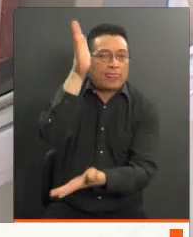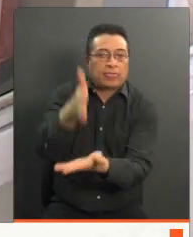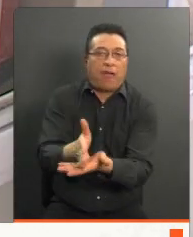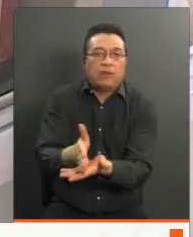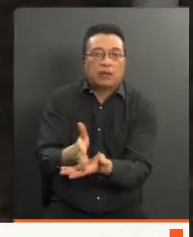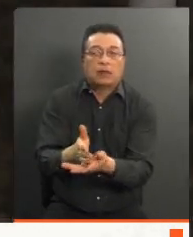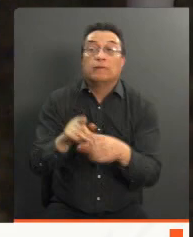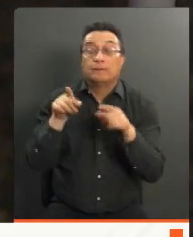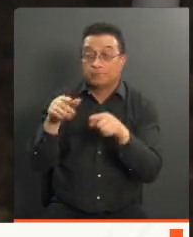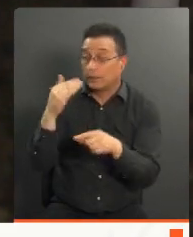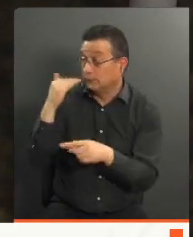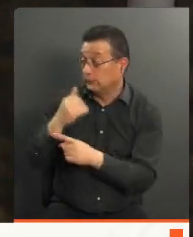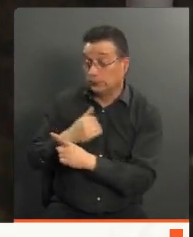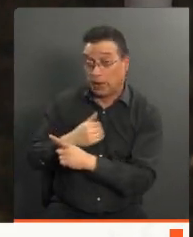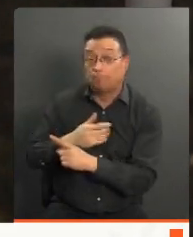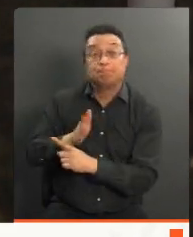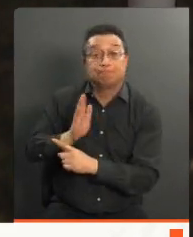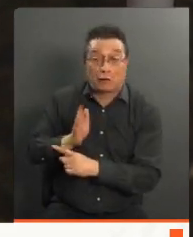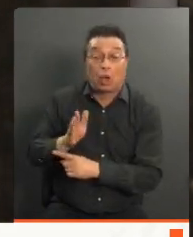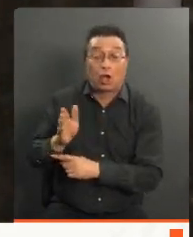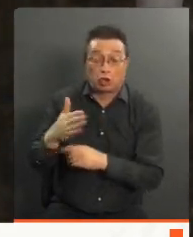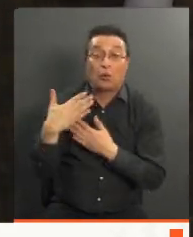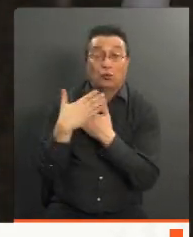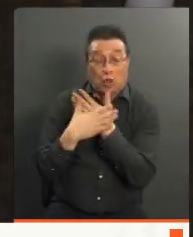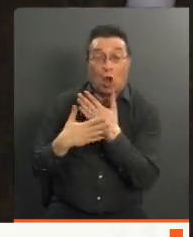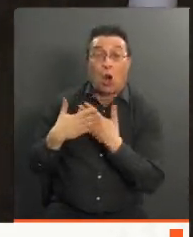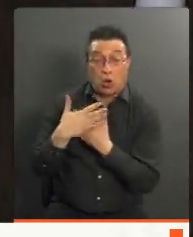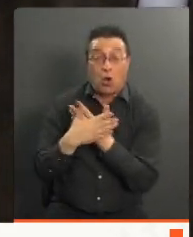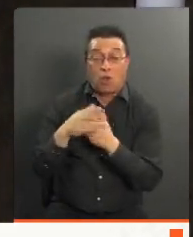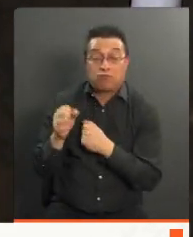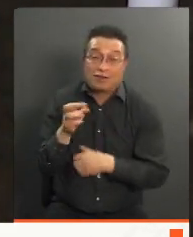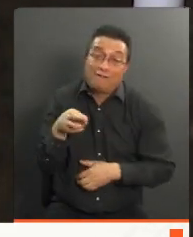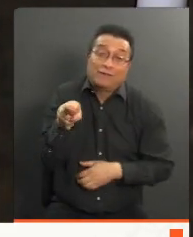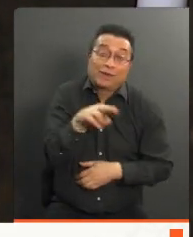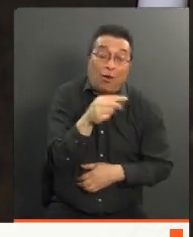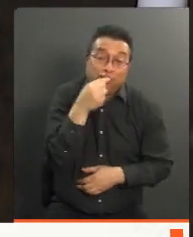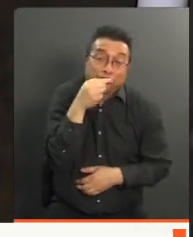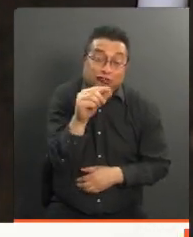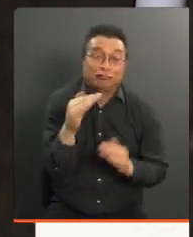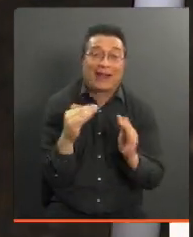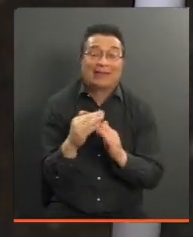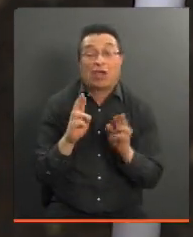Kendall sigue recibiendo los cuidados para poder regresar pronto a su casa.